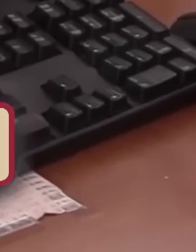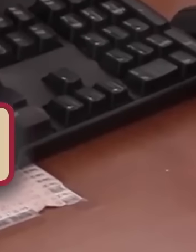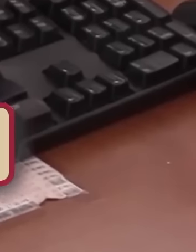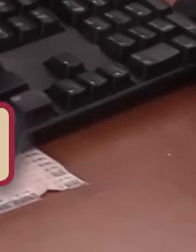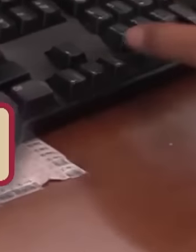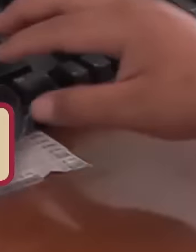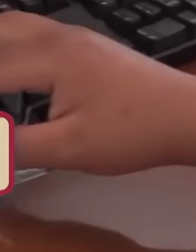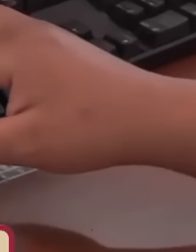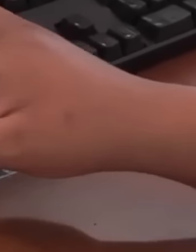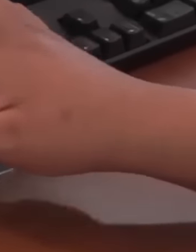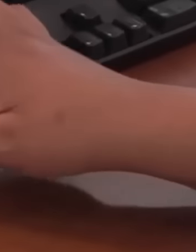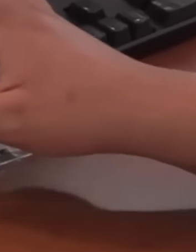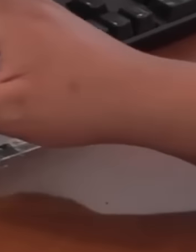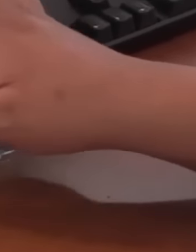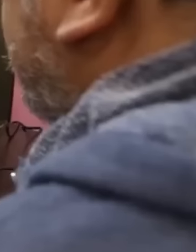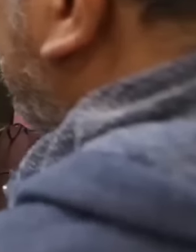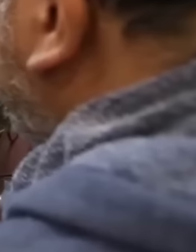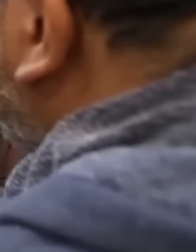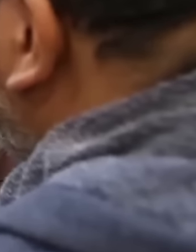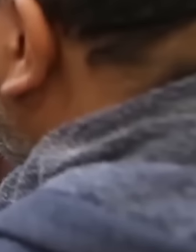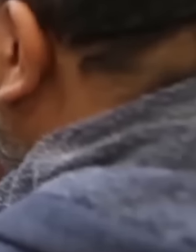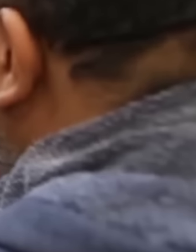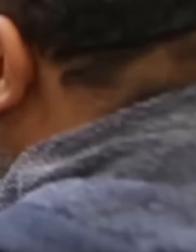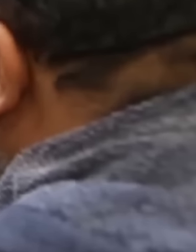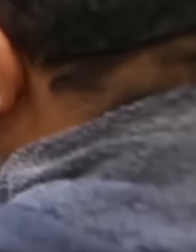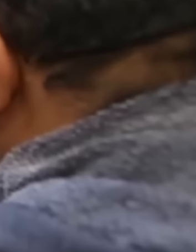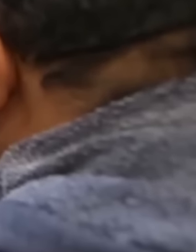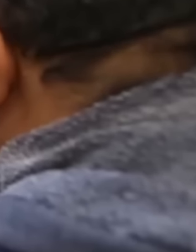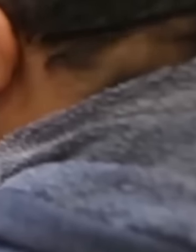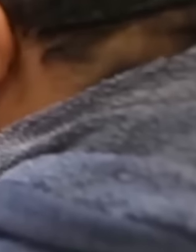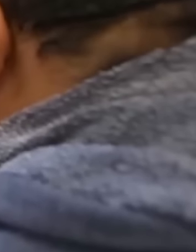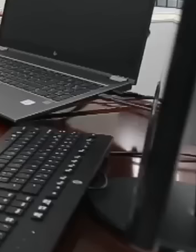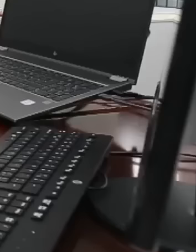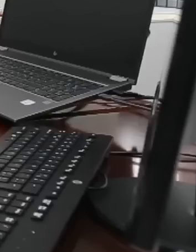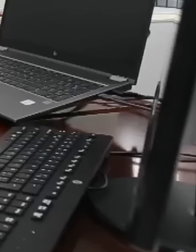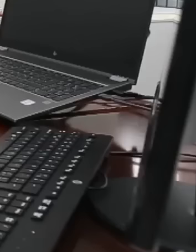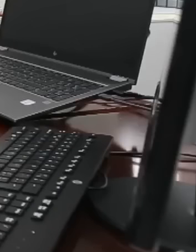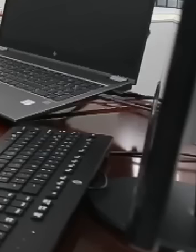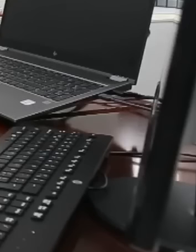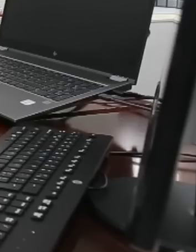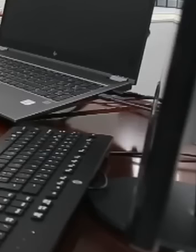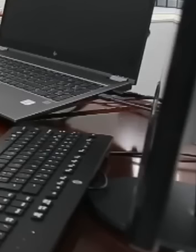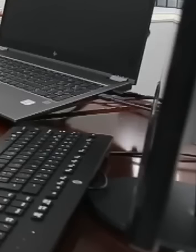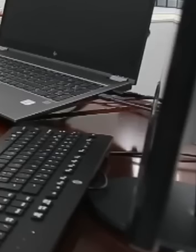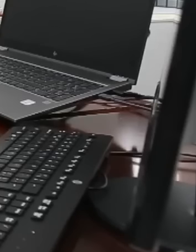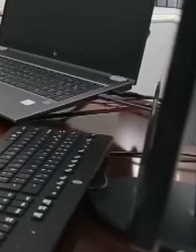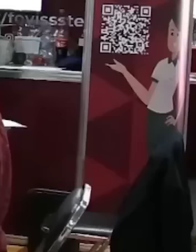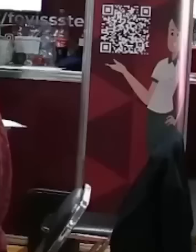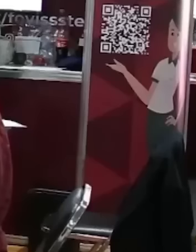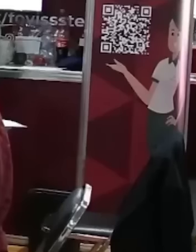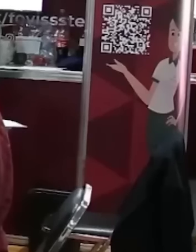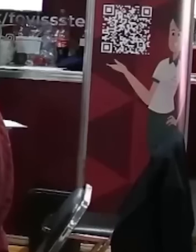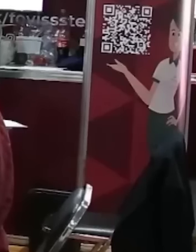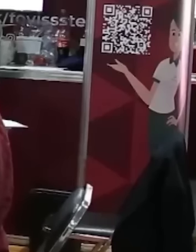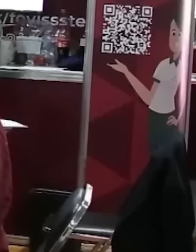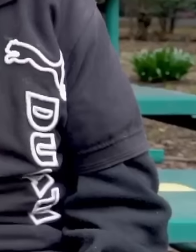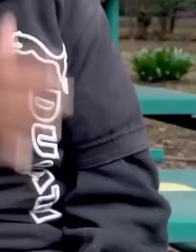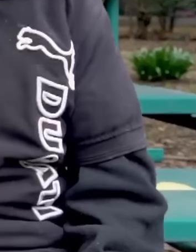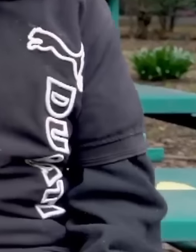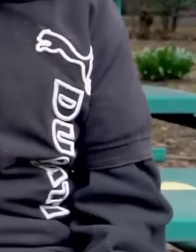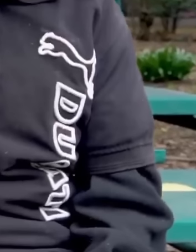800-623-2323, opción 3, pensionados, o al ISSSTE al teléfono 55 40 00